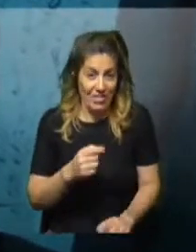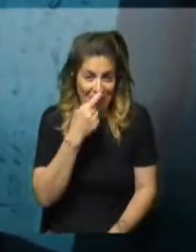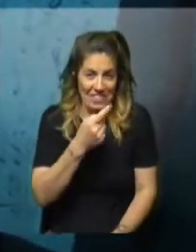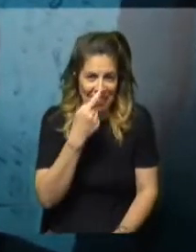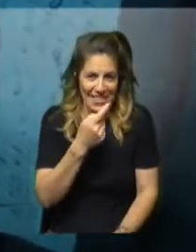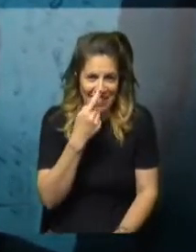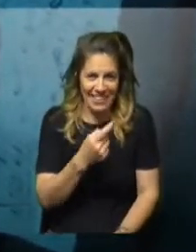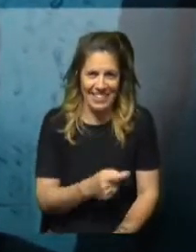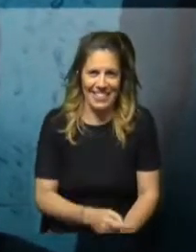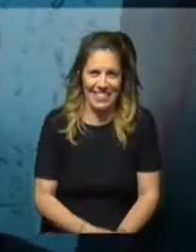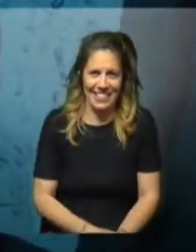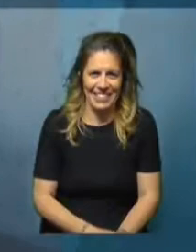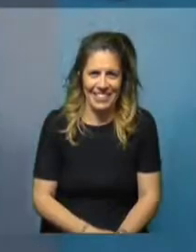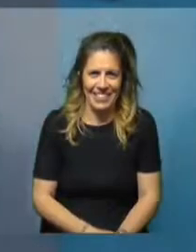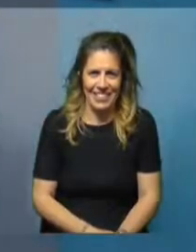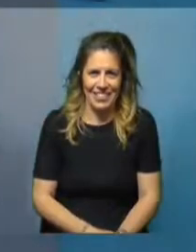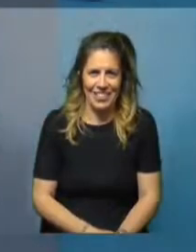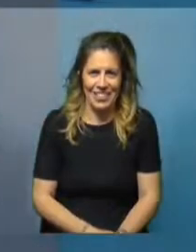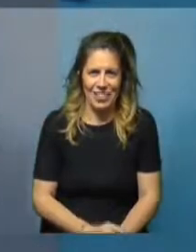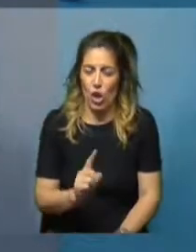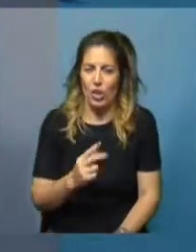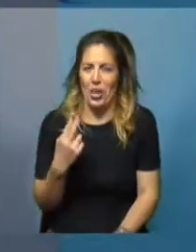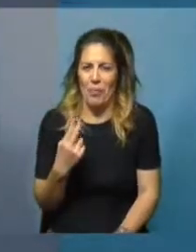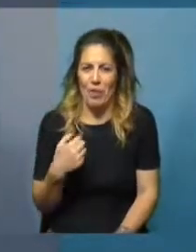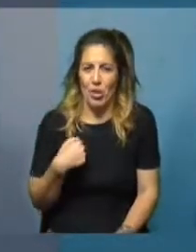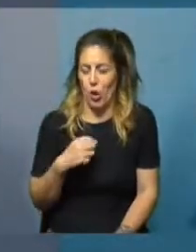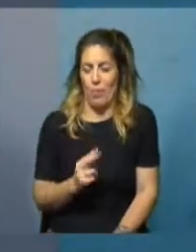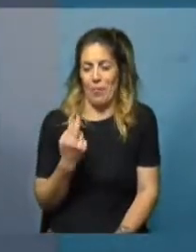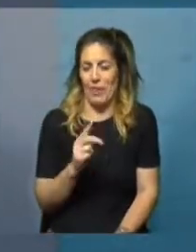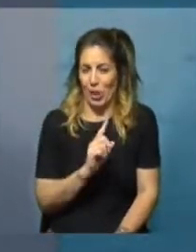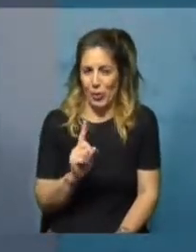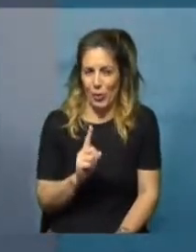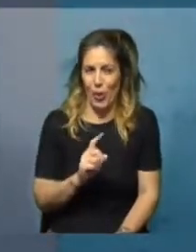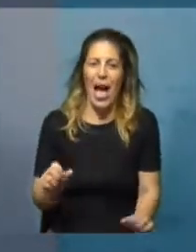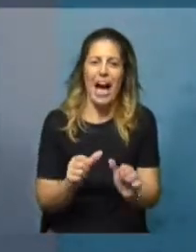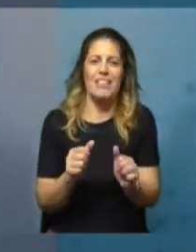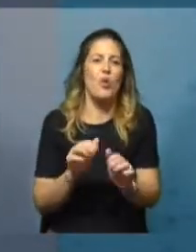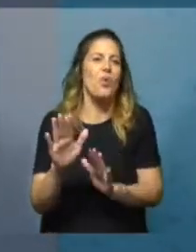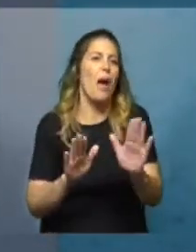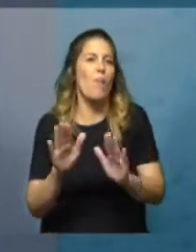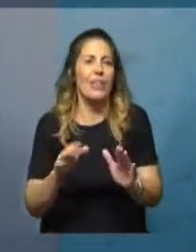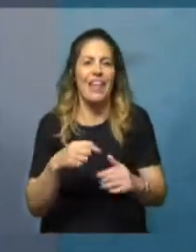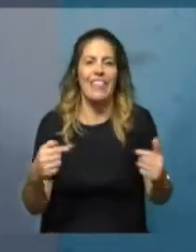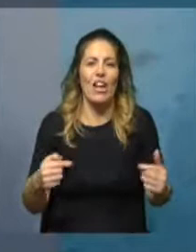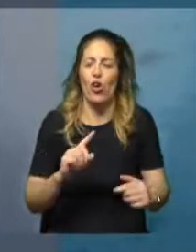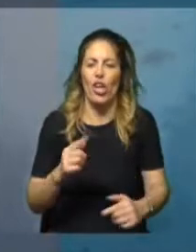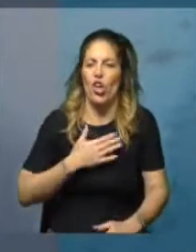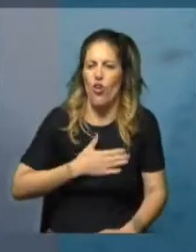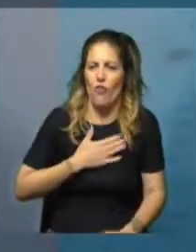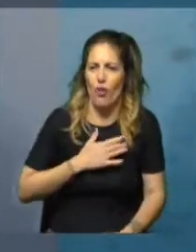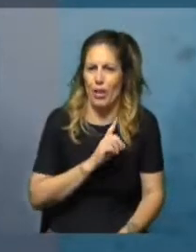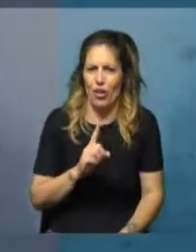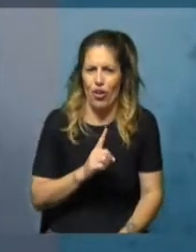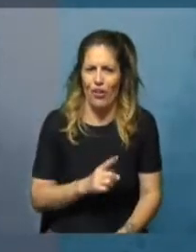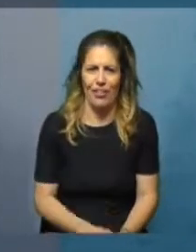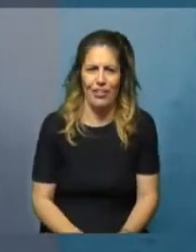ser Interesante pero pero creo que realmente lo permite no te yo no me lo permitiría tampoco pero Hagamos una porque es ponerse tanto